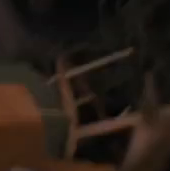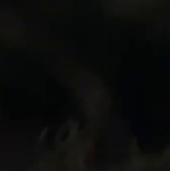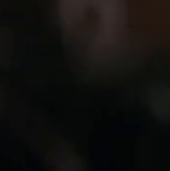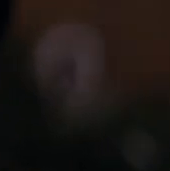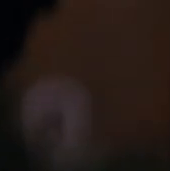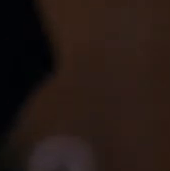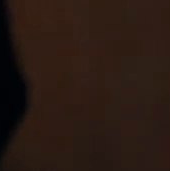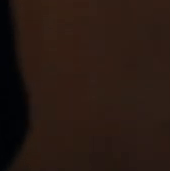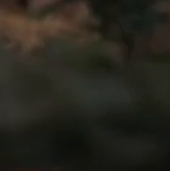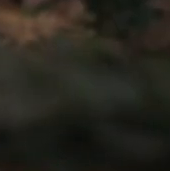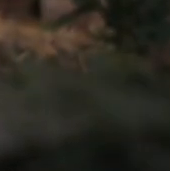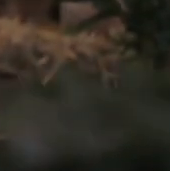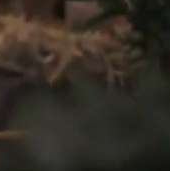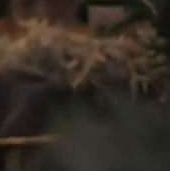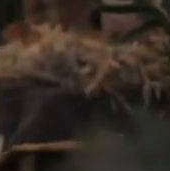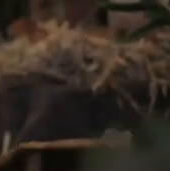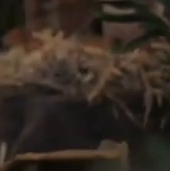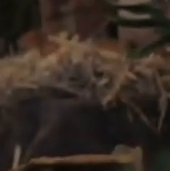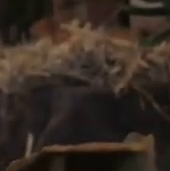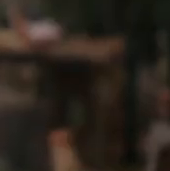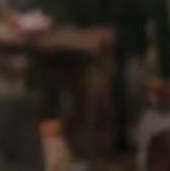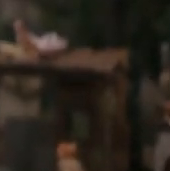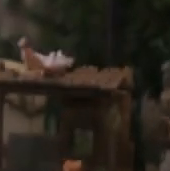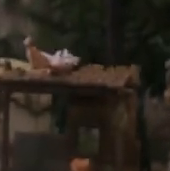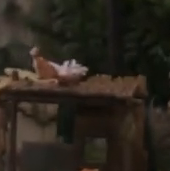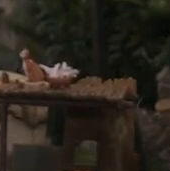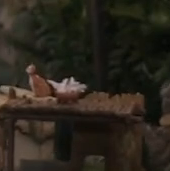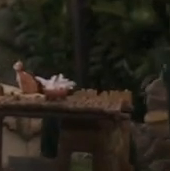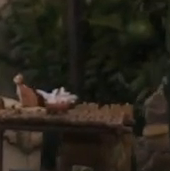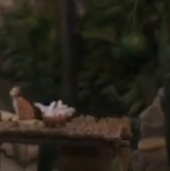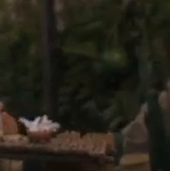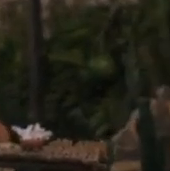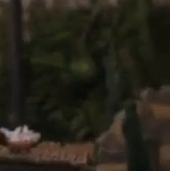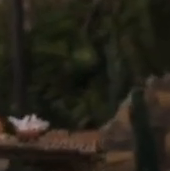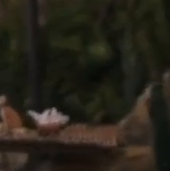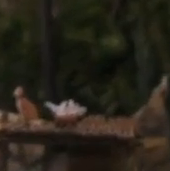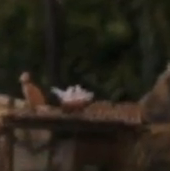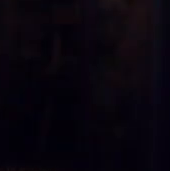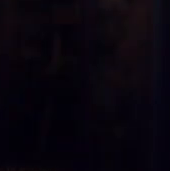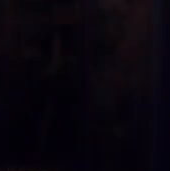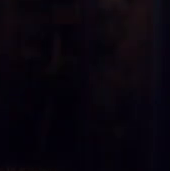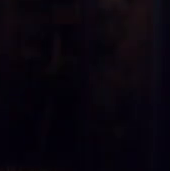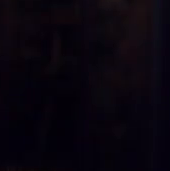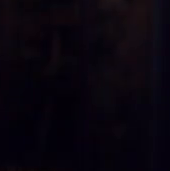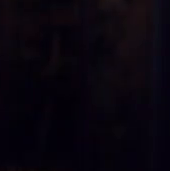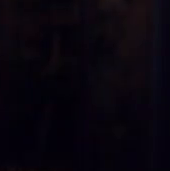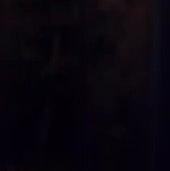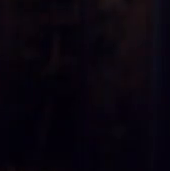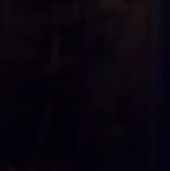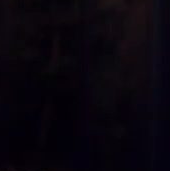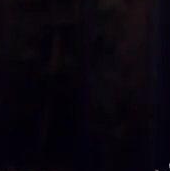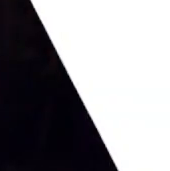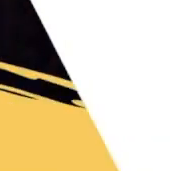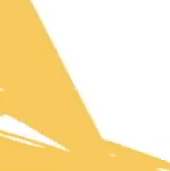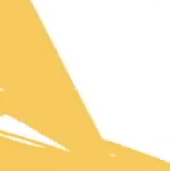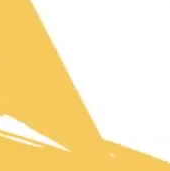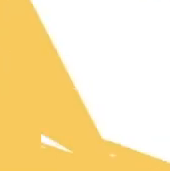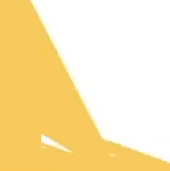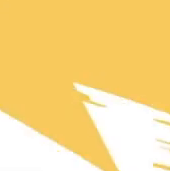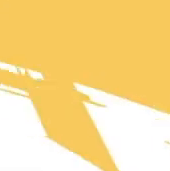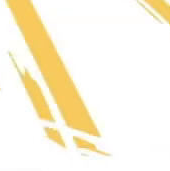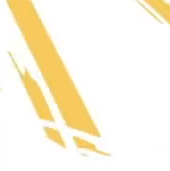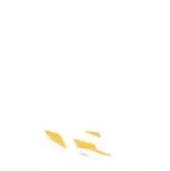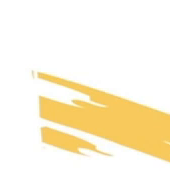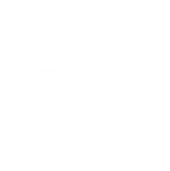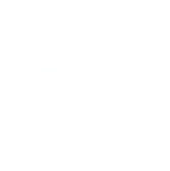corazones latan de felicidad celebremos que el año que viene vamos por un México chingón sochil